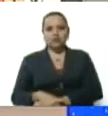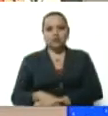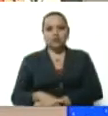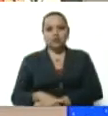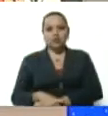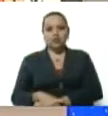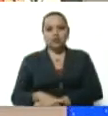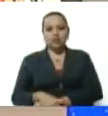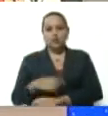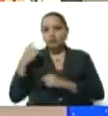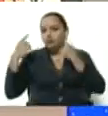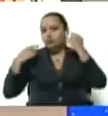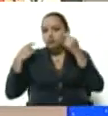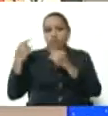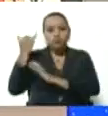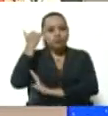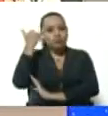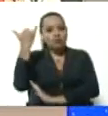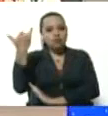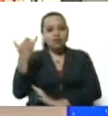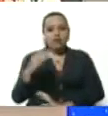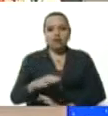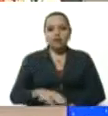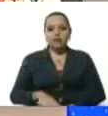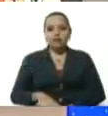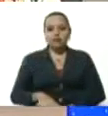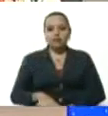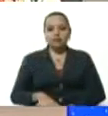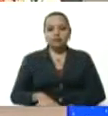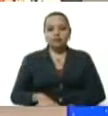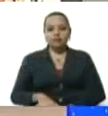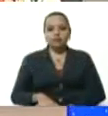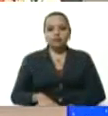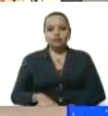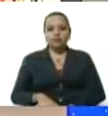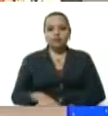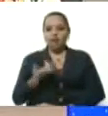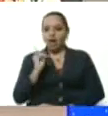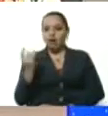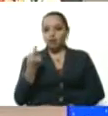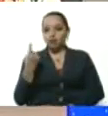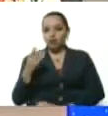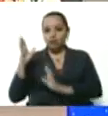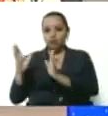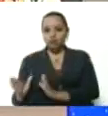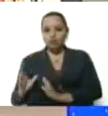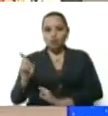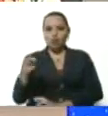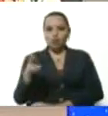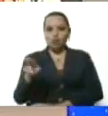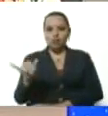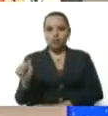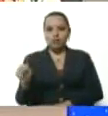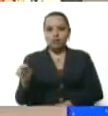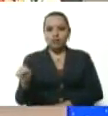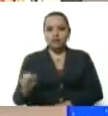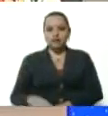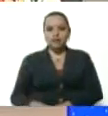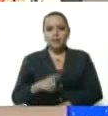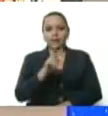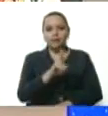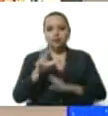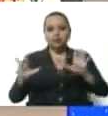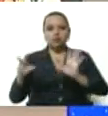insólita solicitud unilateral. Unilateral. Bueno, el 28